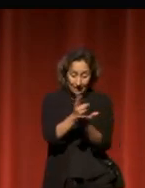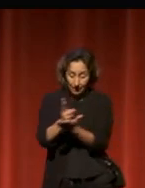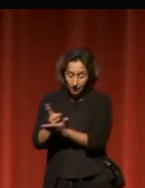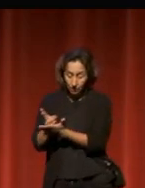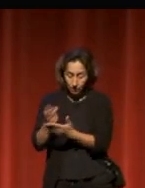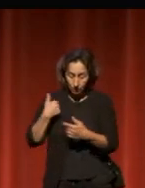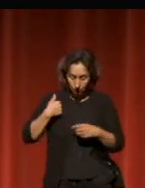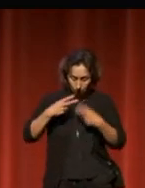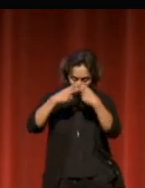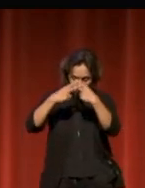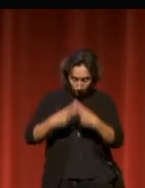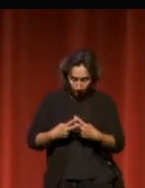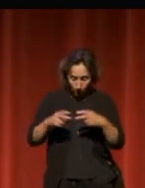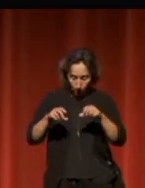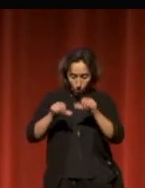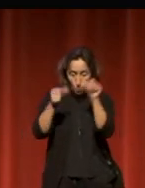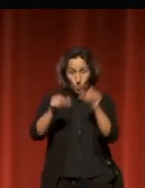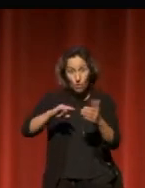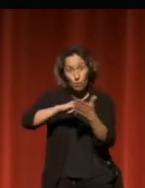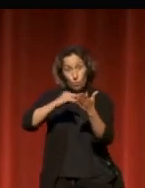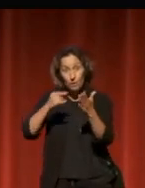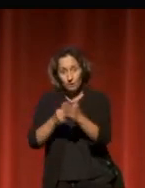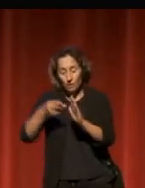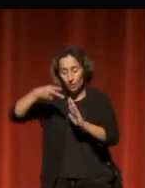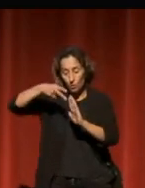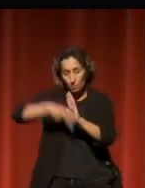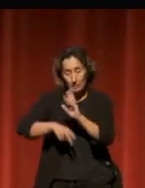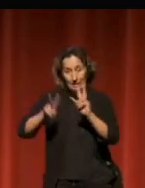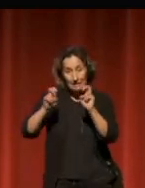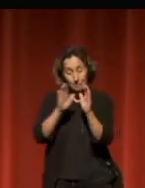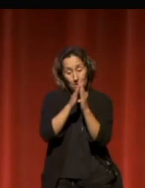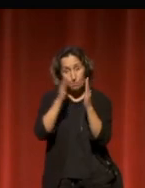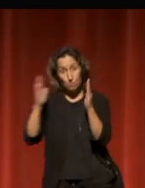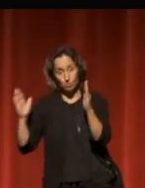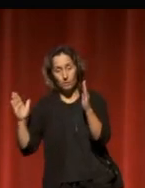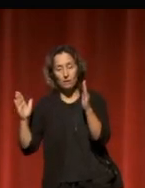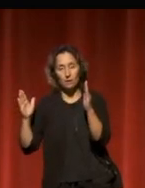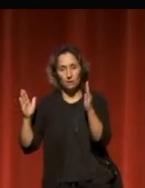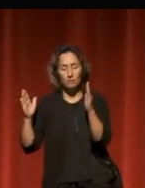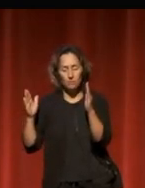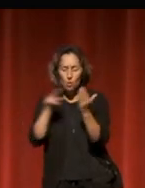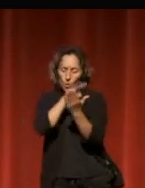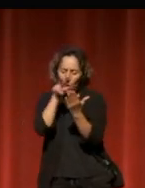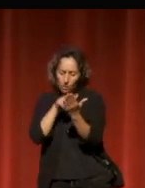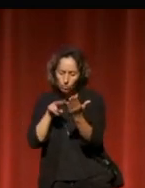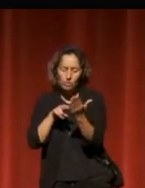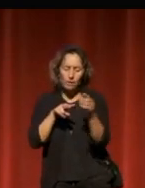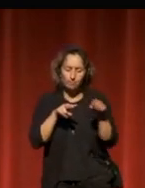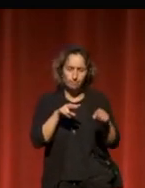los modelos de planificación y la normativa en materia de bibliotecas y de lectura.